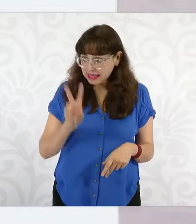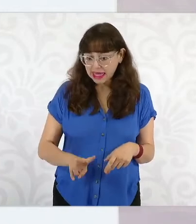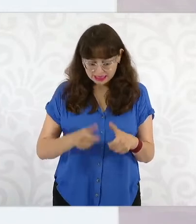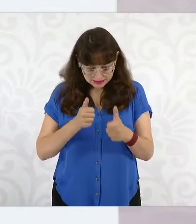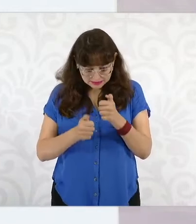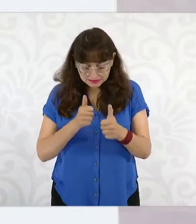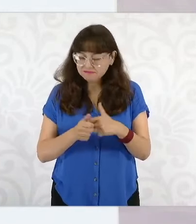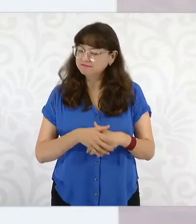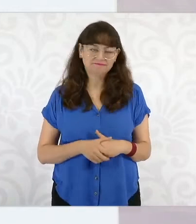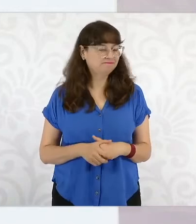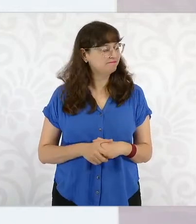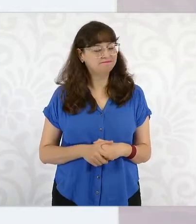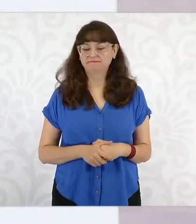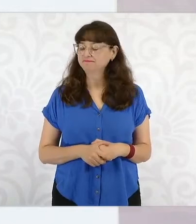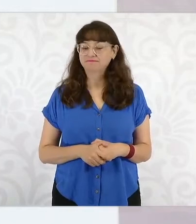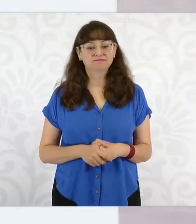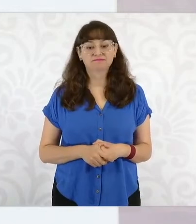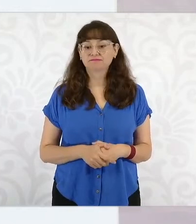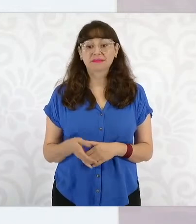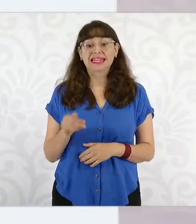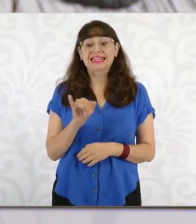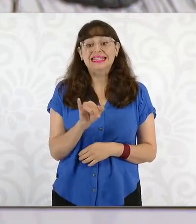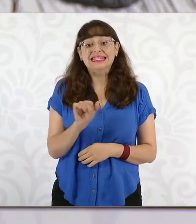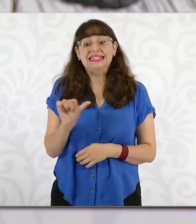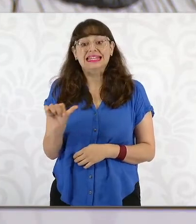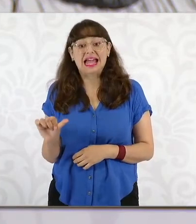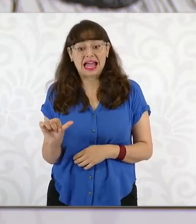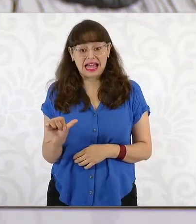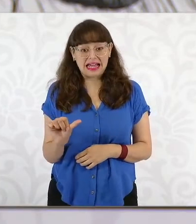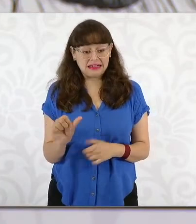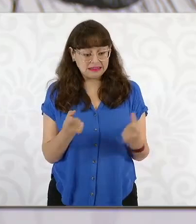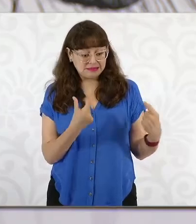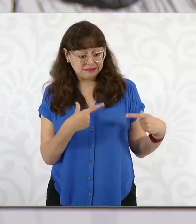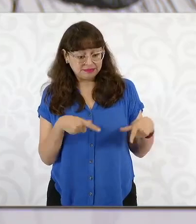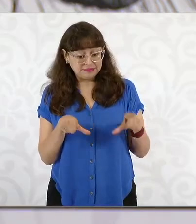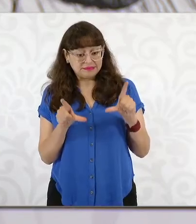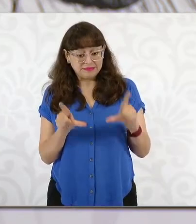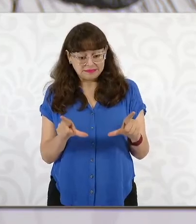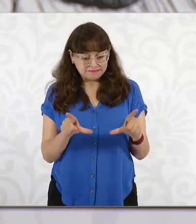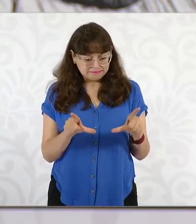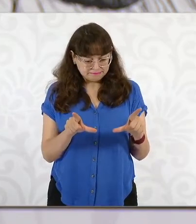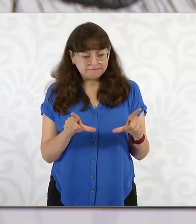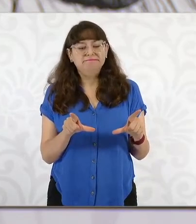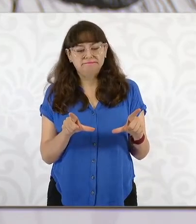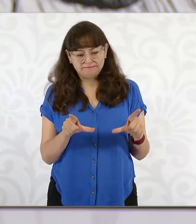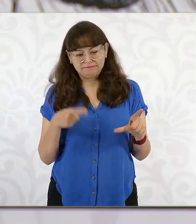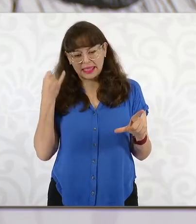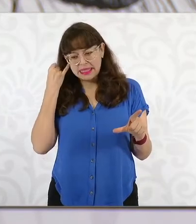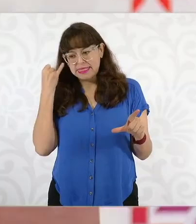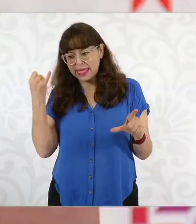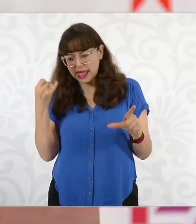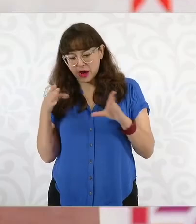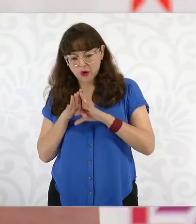diseñándolo, porque la inteligencia artificial utiliza la nota y crea la estrategia.